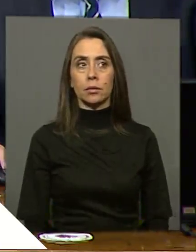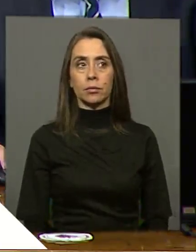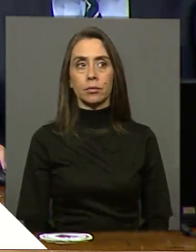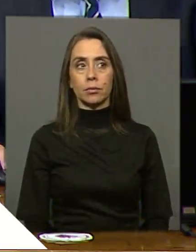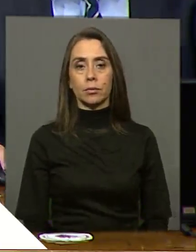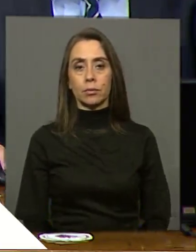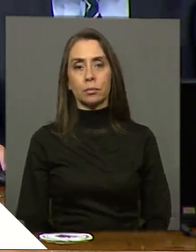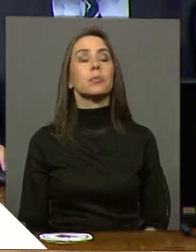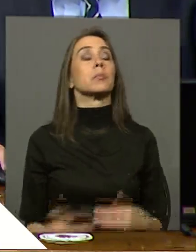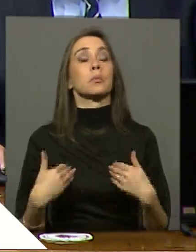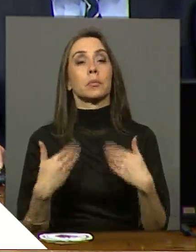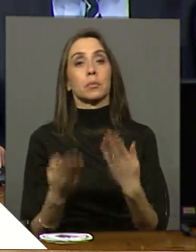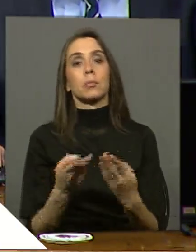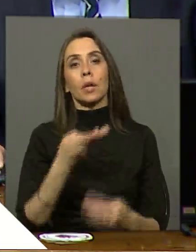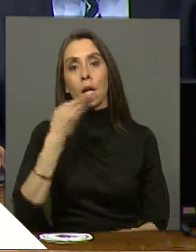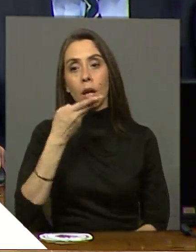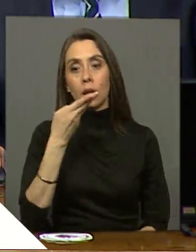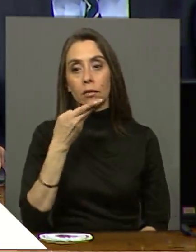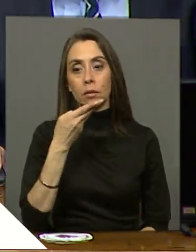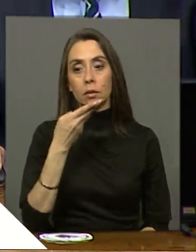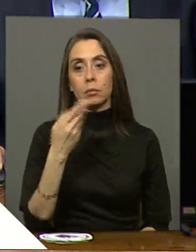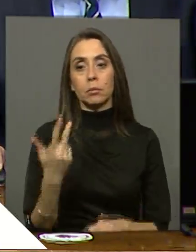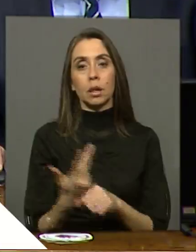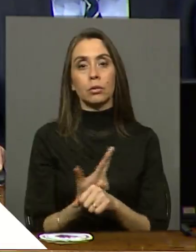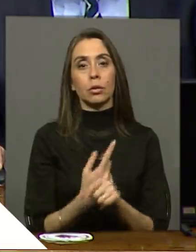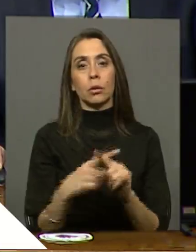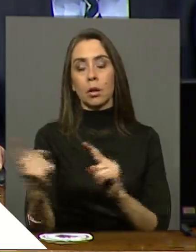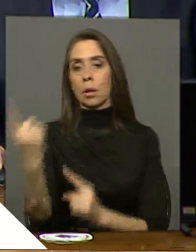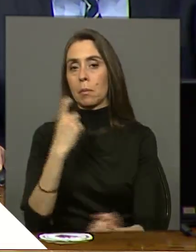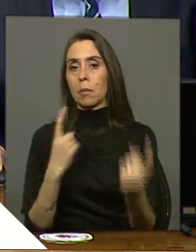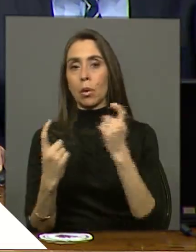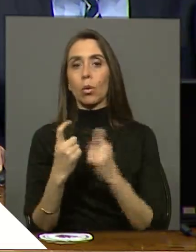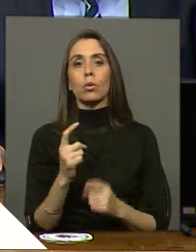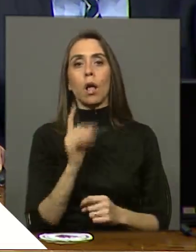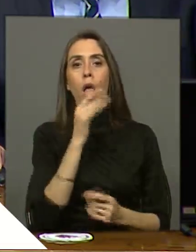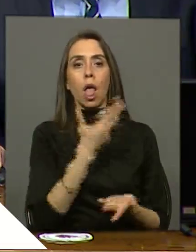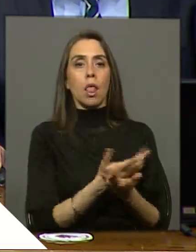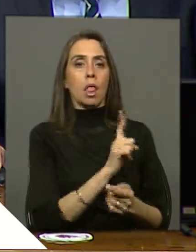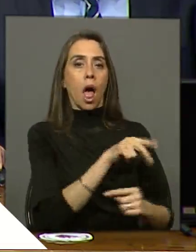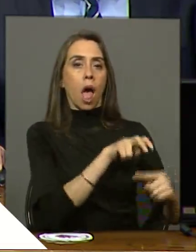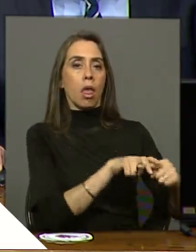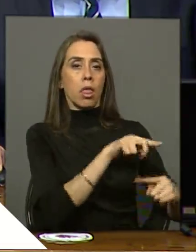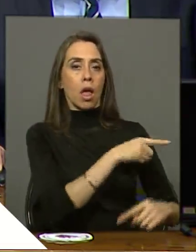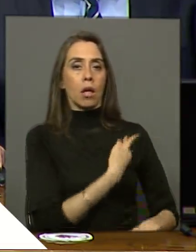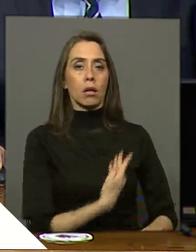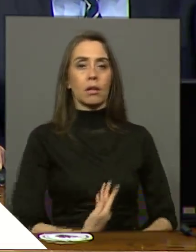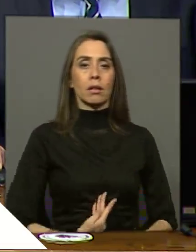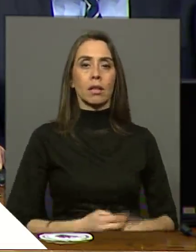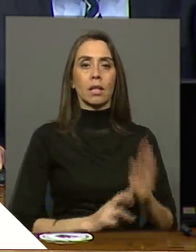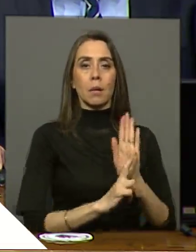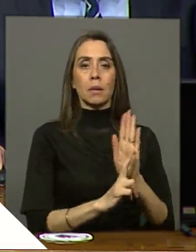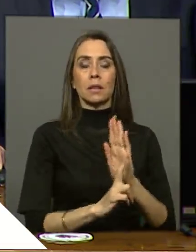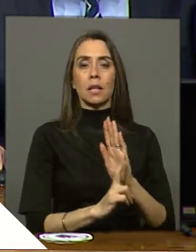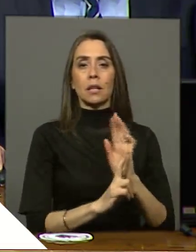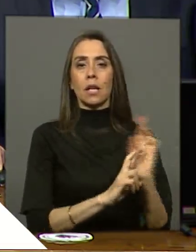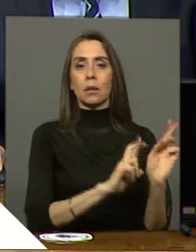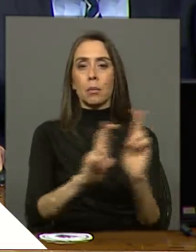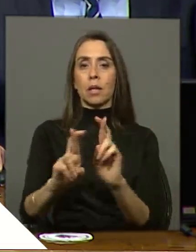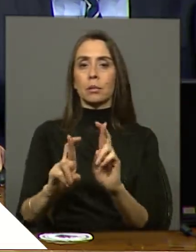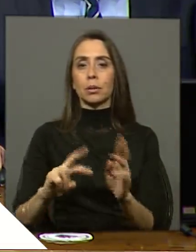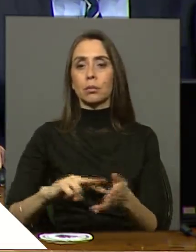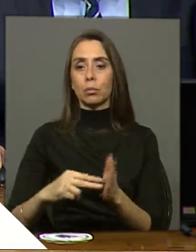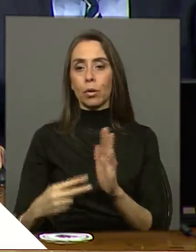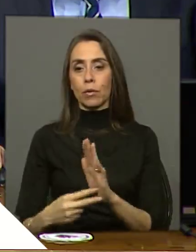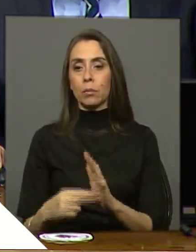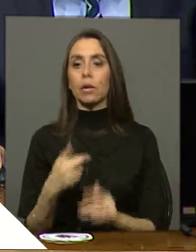Voy a ofrecer la palabra, desgraciadamente hay una serie de consultas, no está el Ejecutivo para responderlas, y tenemos ahí un problema.